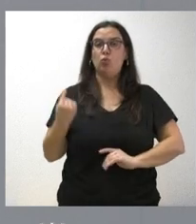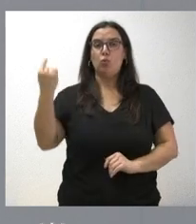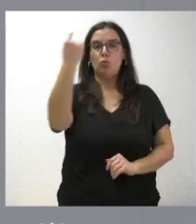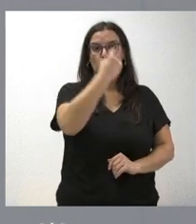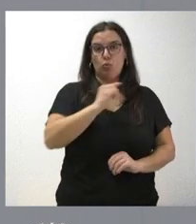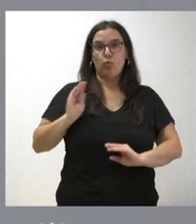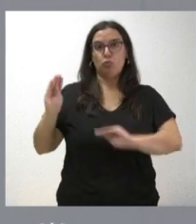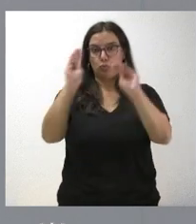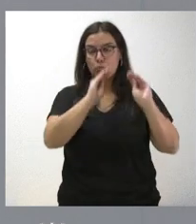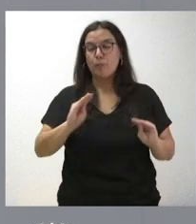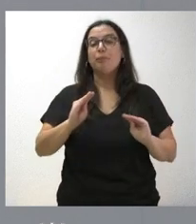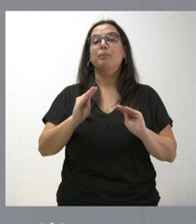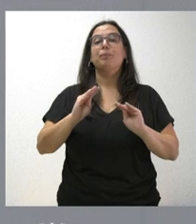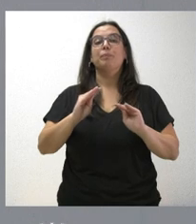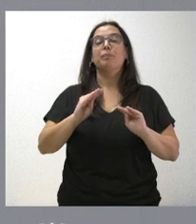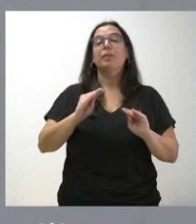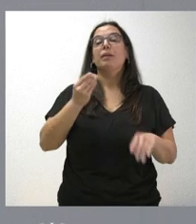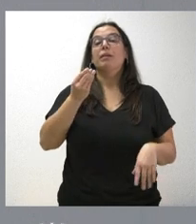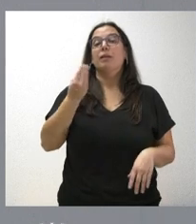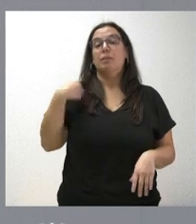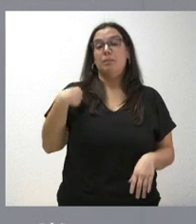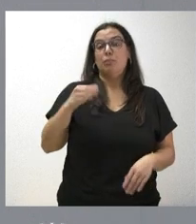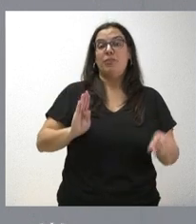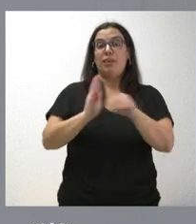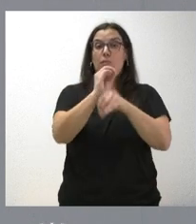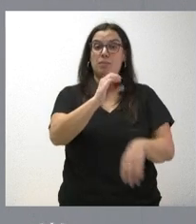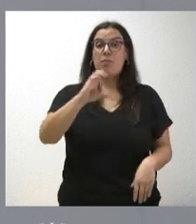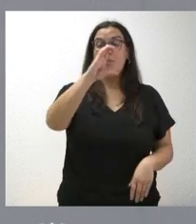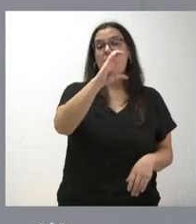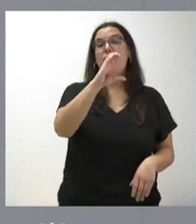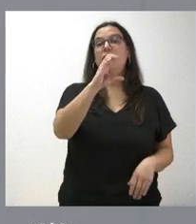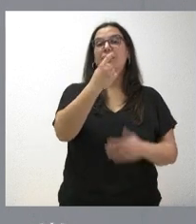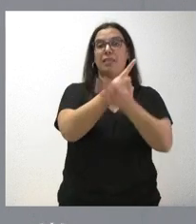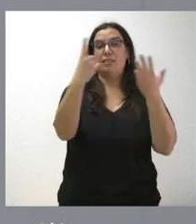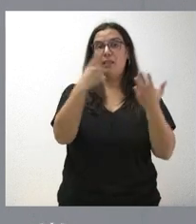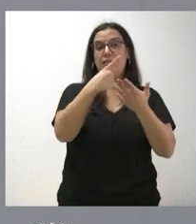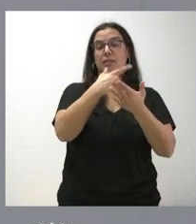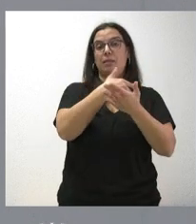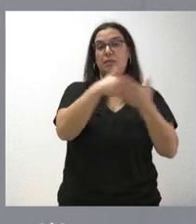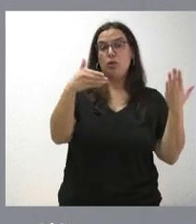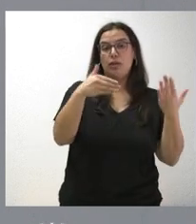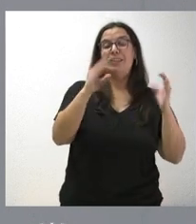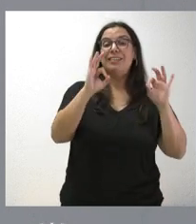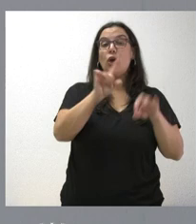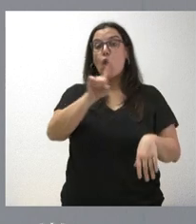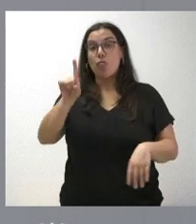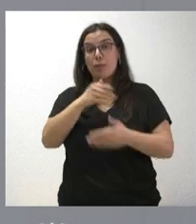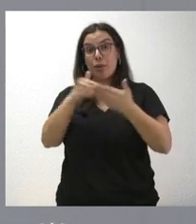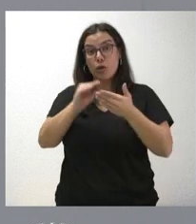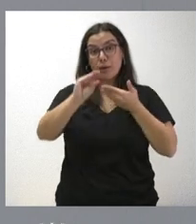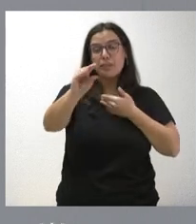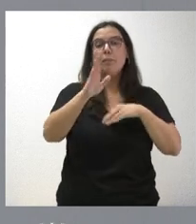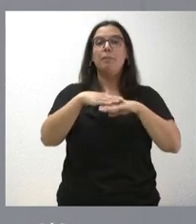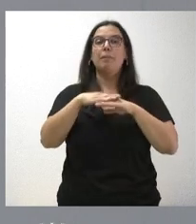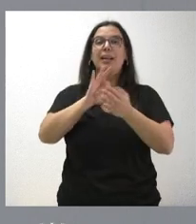mayor importe del incremento de la financiación de esta nueva adenda de los 16 millones son 11 se destina a incrementar la financiación